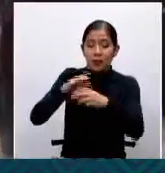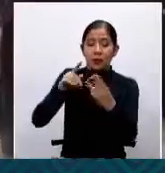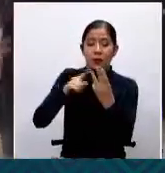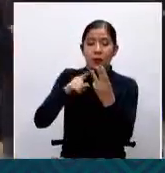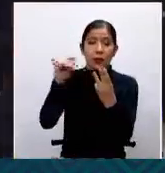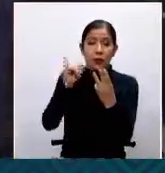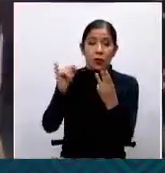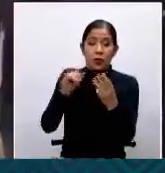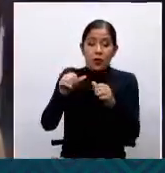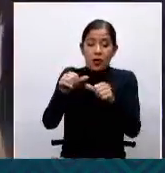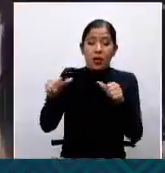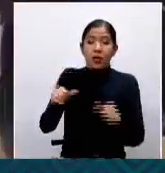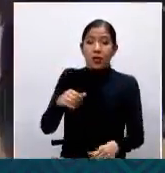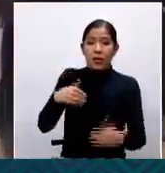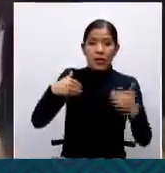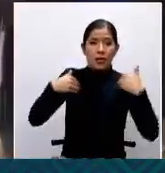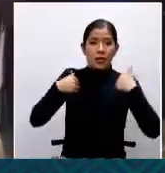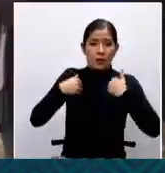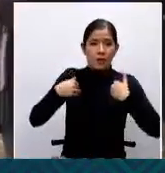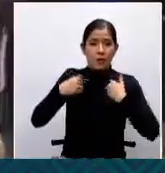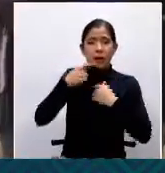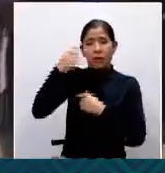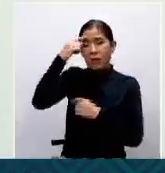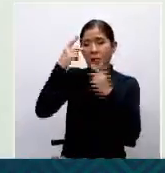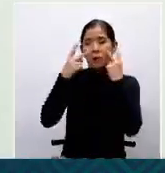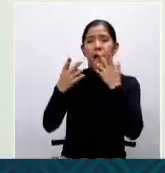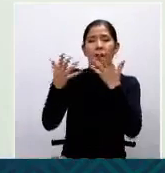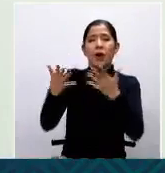área de zoonosis para hacer la contención también de los casos de rabia